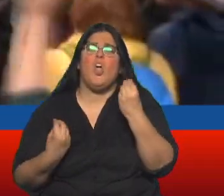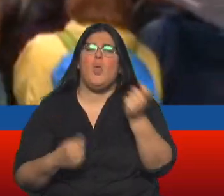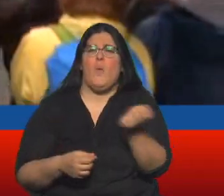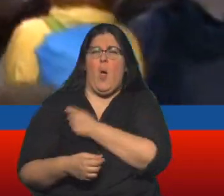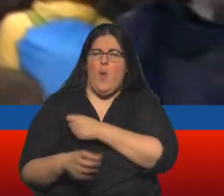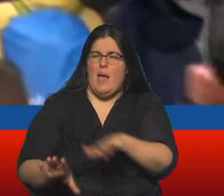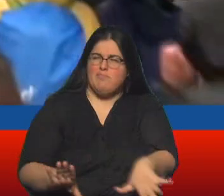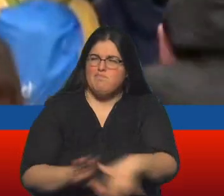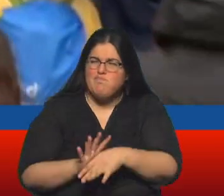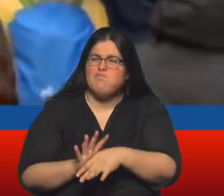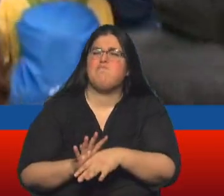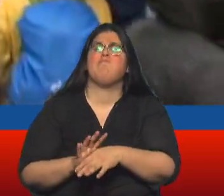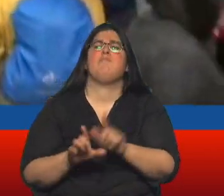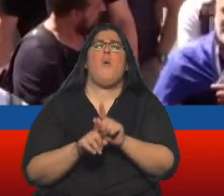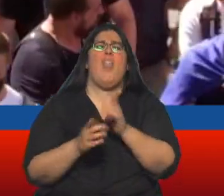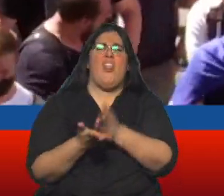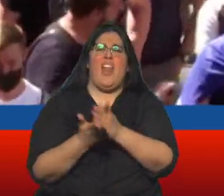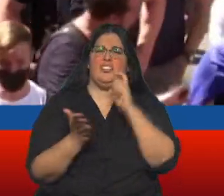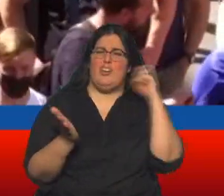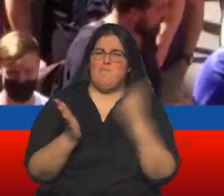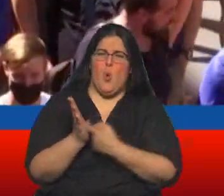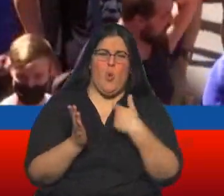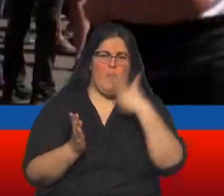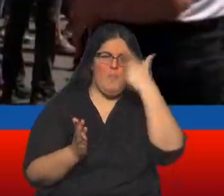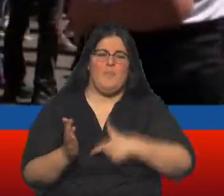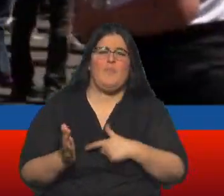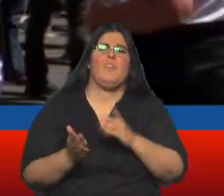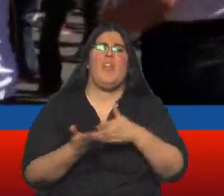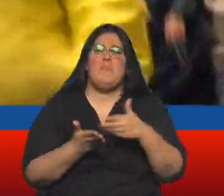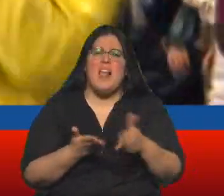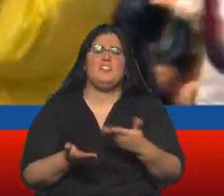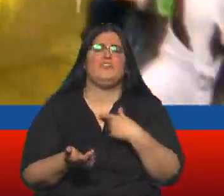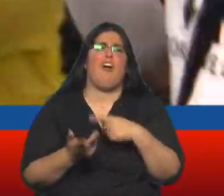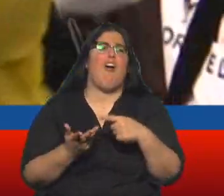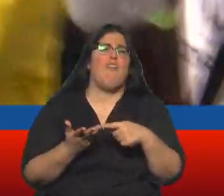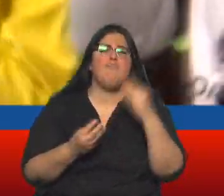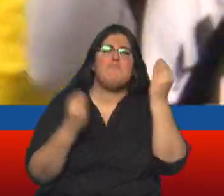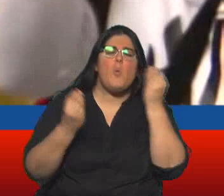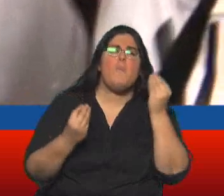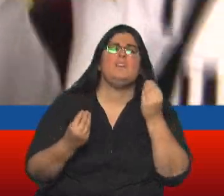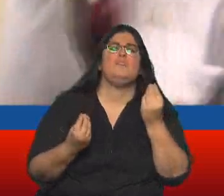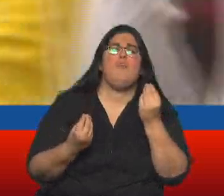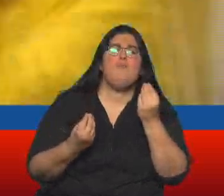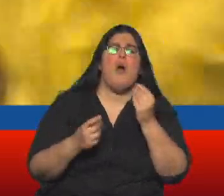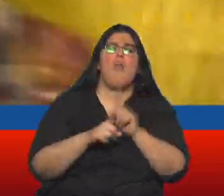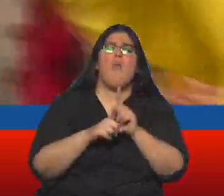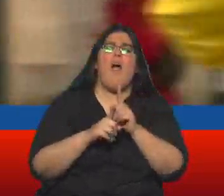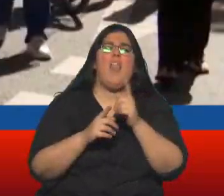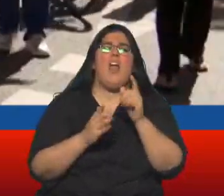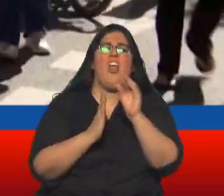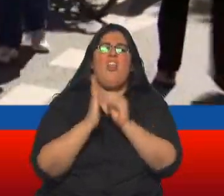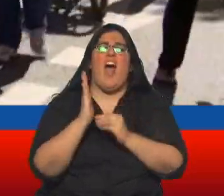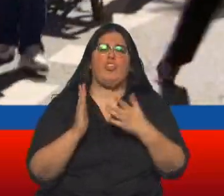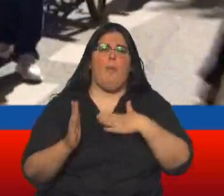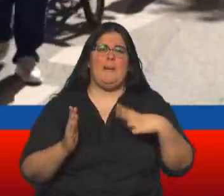efectividad de las vacunas, vulneración de los derechos individuales, discriminación y hasta preocupación por la filtración de los datos